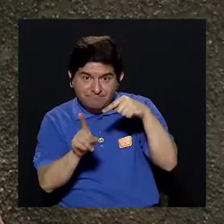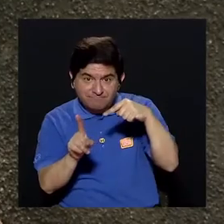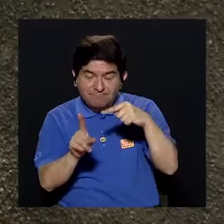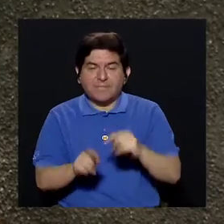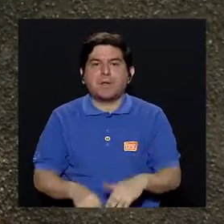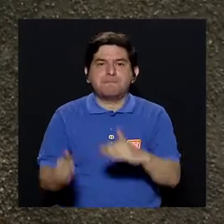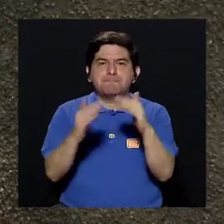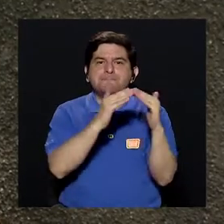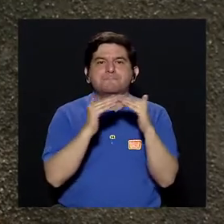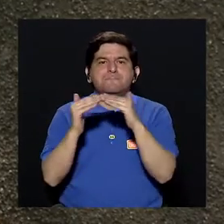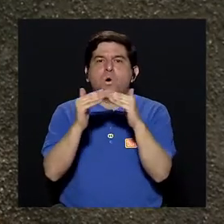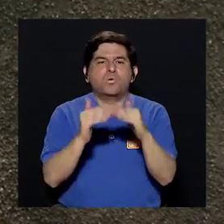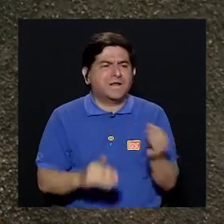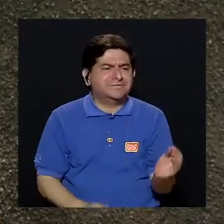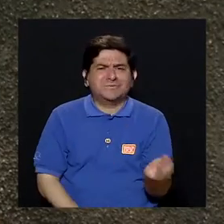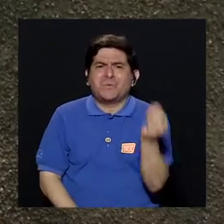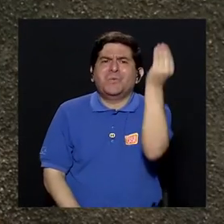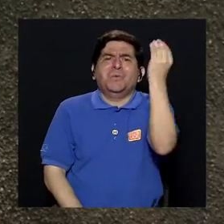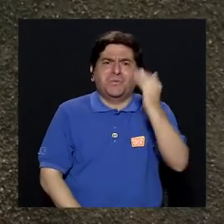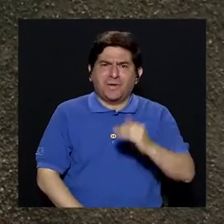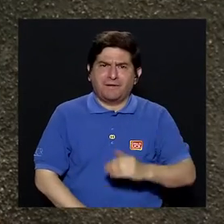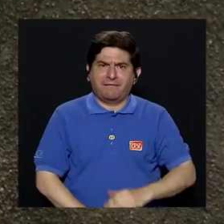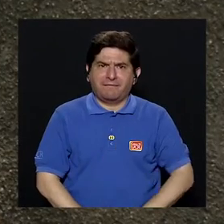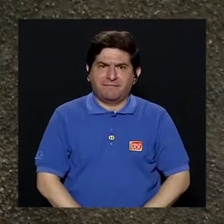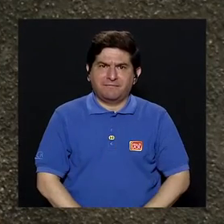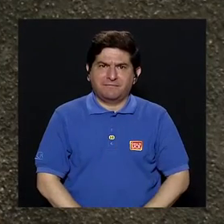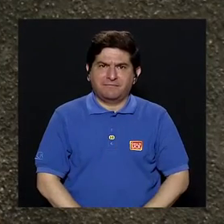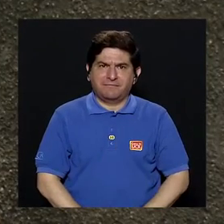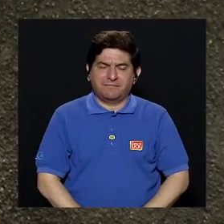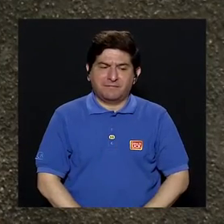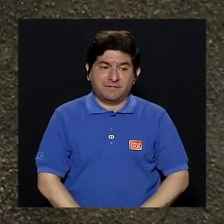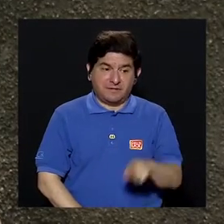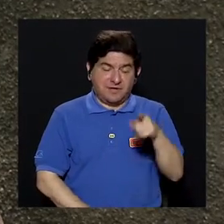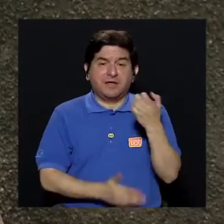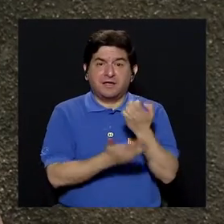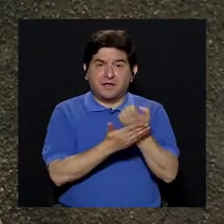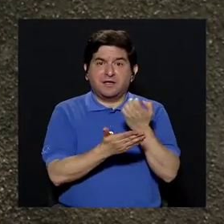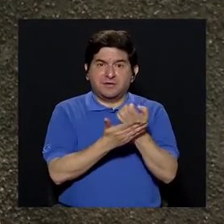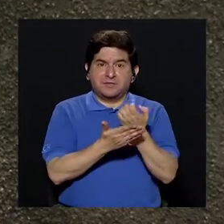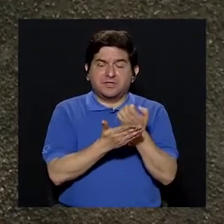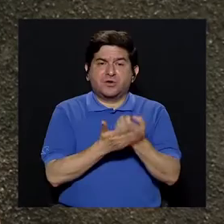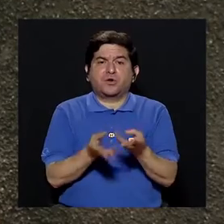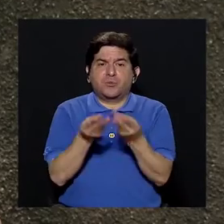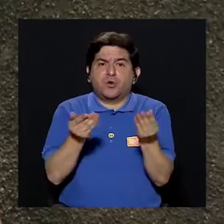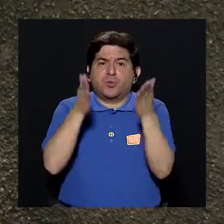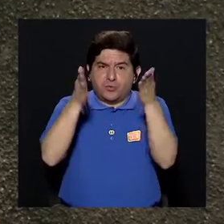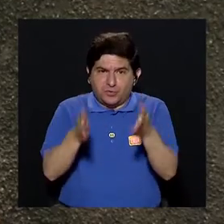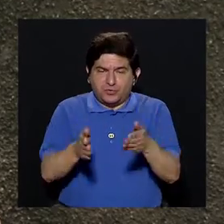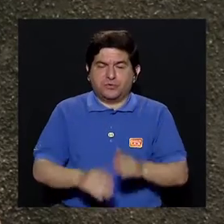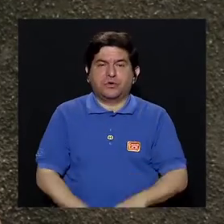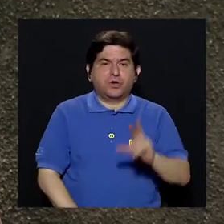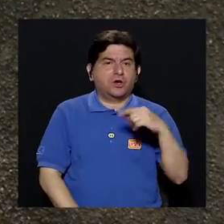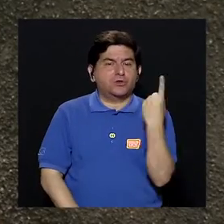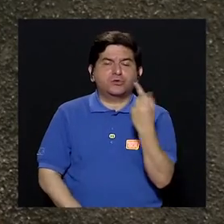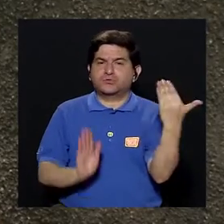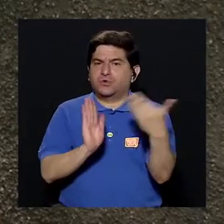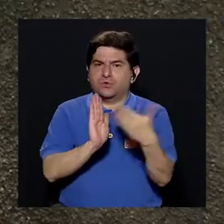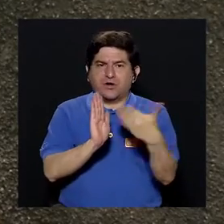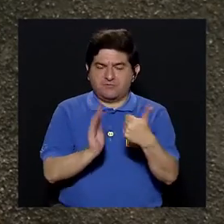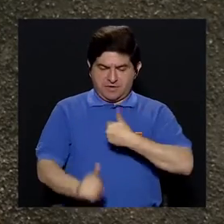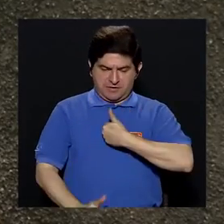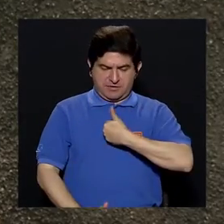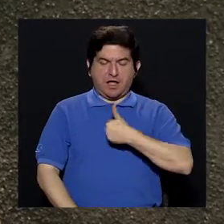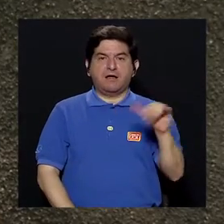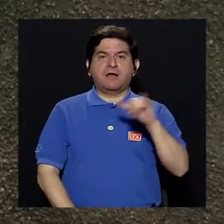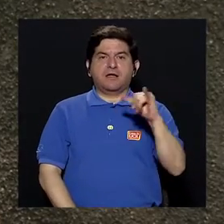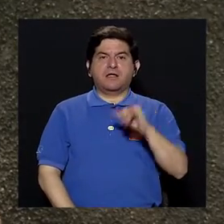tránsito en una población muy joven, que es la que económicamente produce y que va a impactar no solo sobre sí